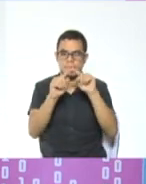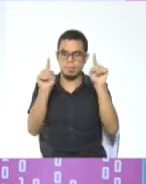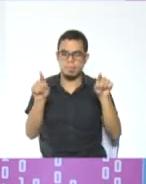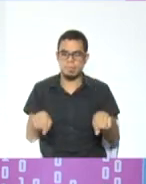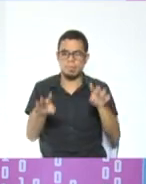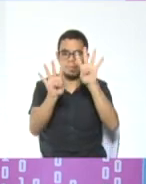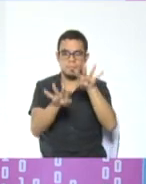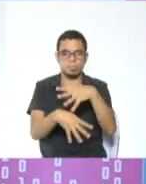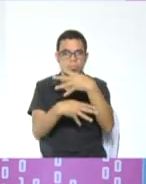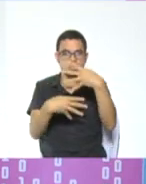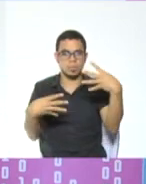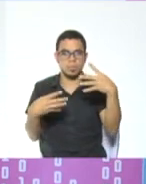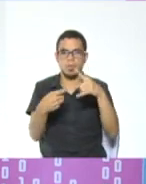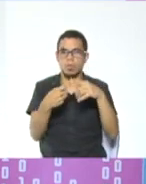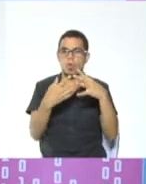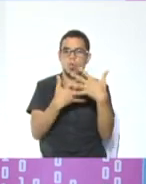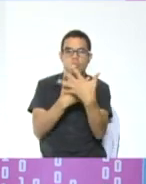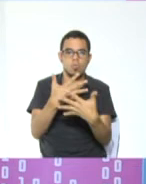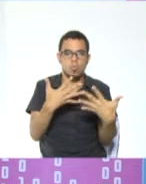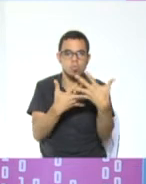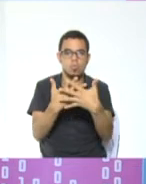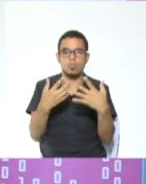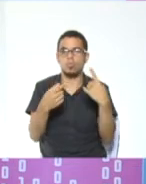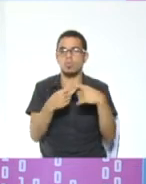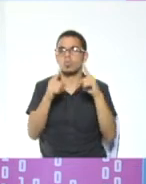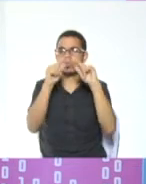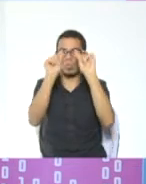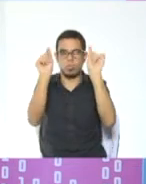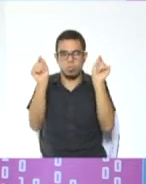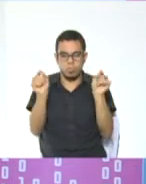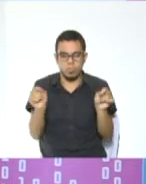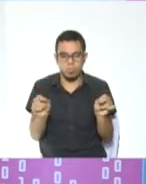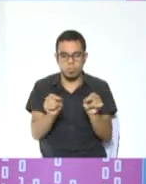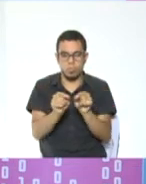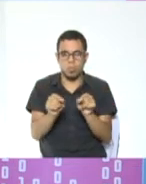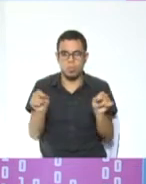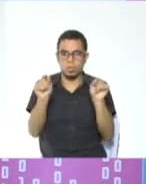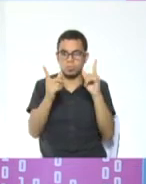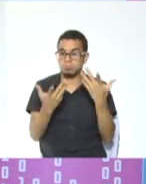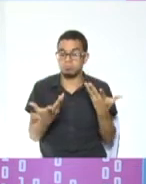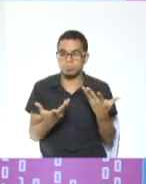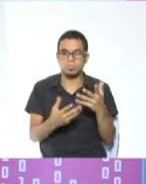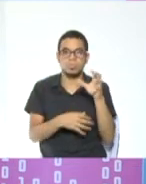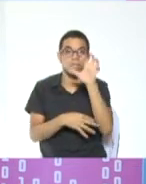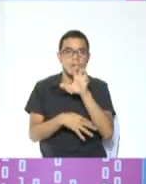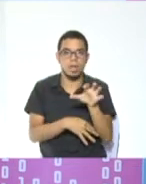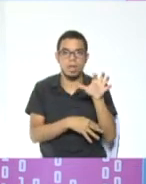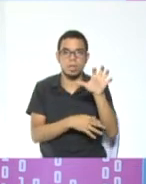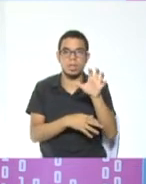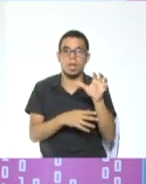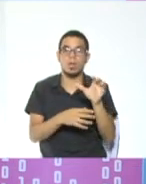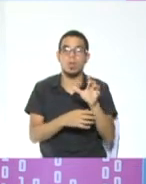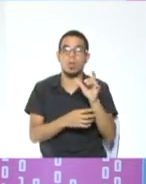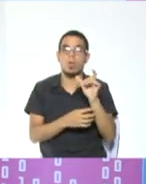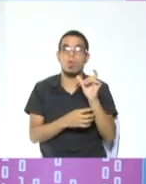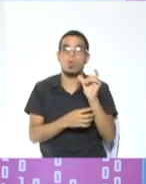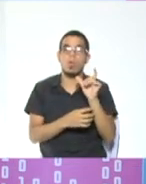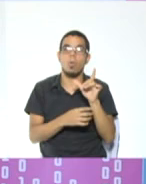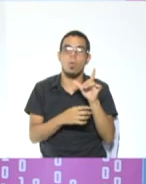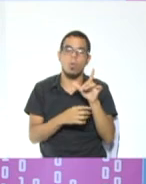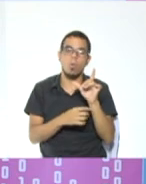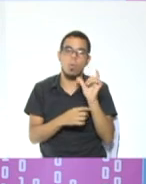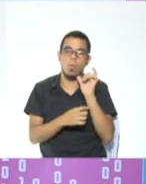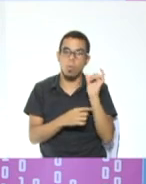sea plantillas, fondos, bordes, entre otros. A continuación, el CEBIT del Estado Guárico nos presenta el siguiente